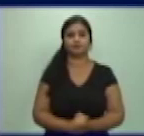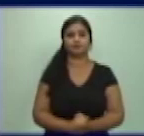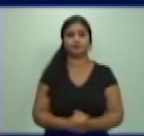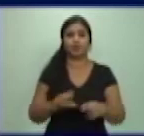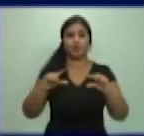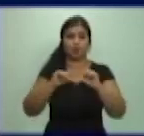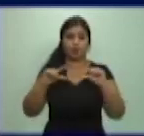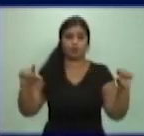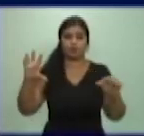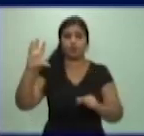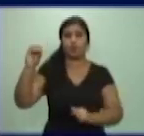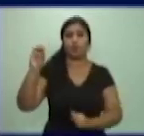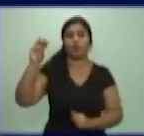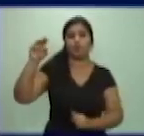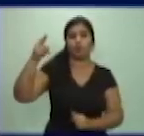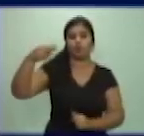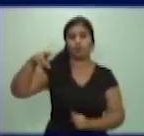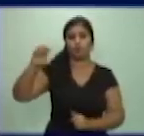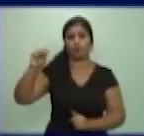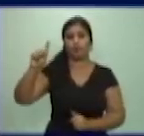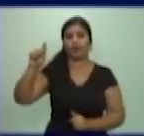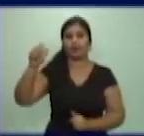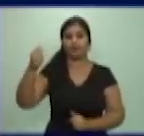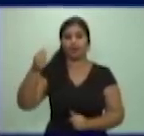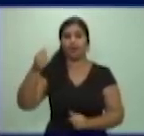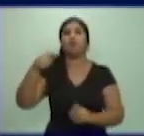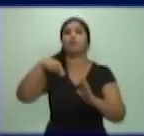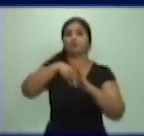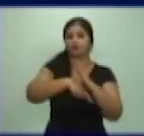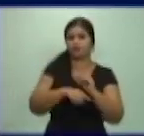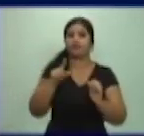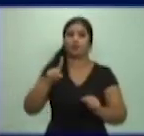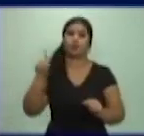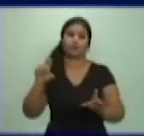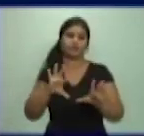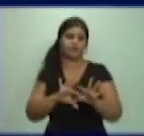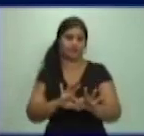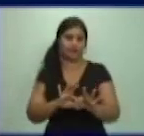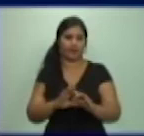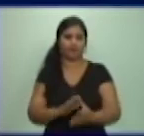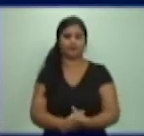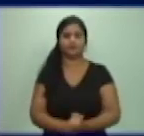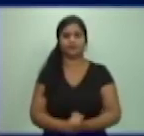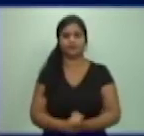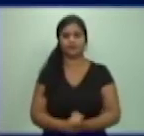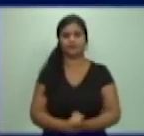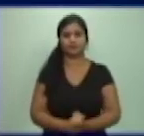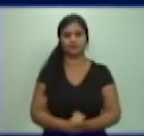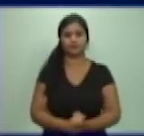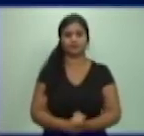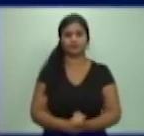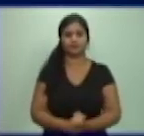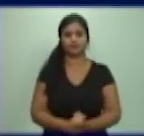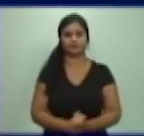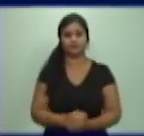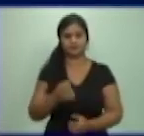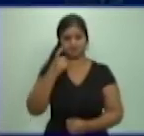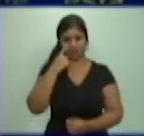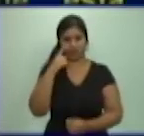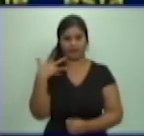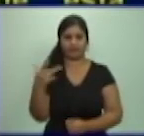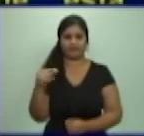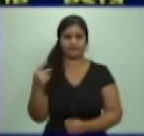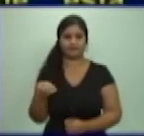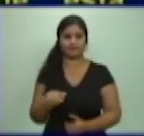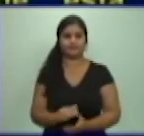ustedes la conocen de 9º, pero bueno, acá en 10º grado solamente trabajamos la oración simple. Veamos entonces el ejercicio.